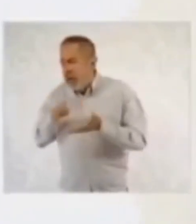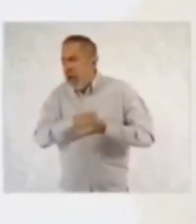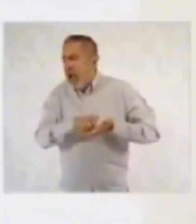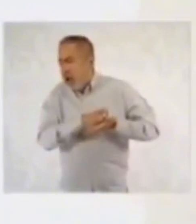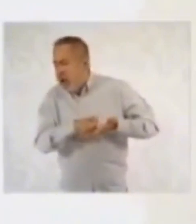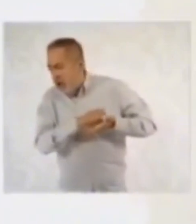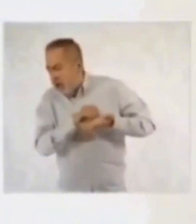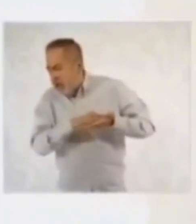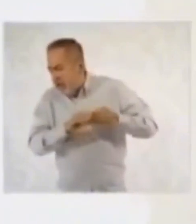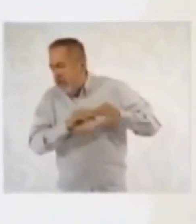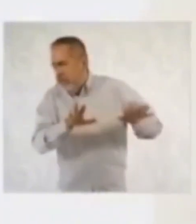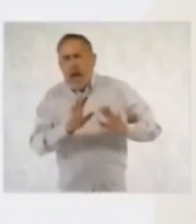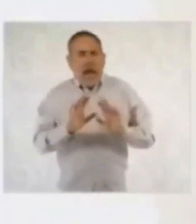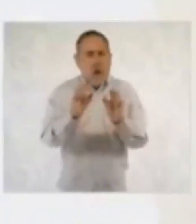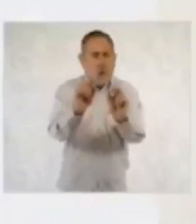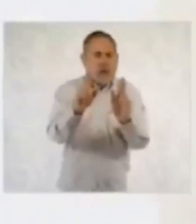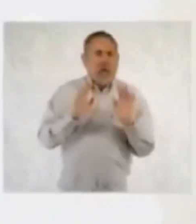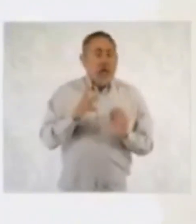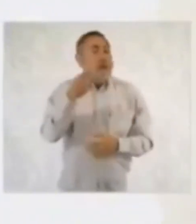pero decir